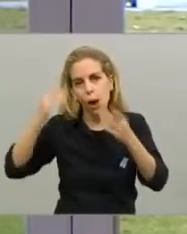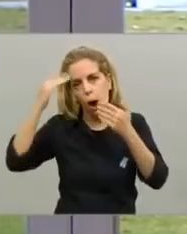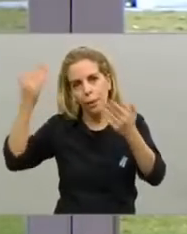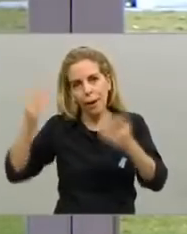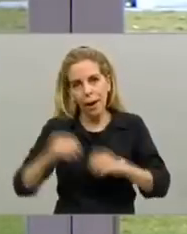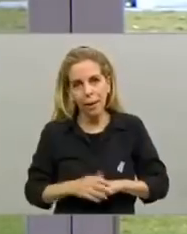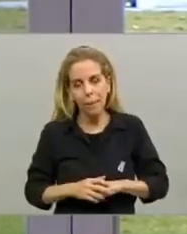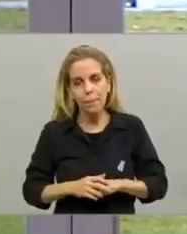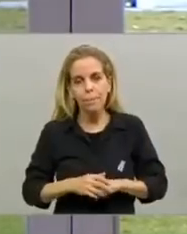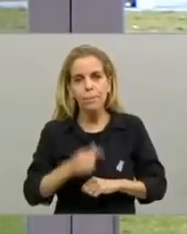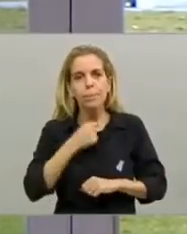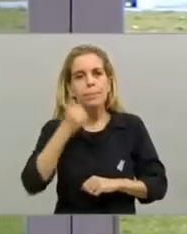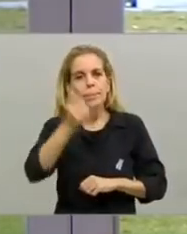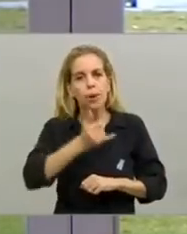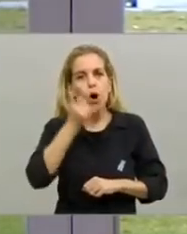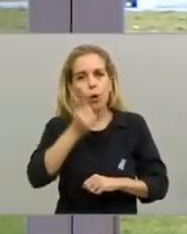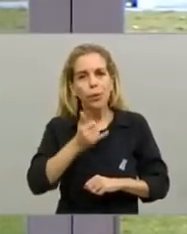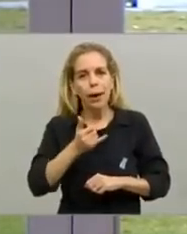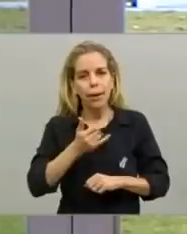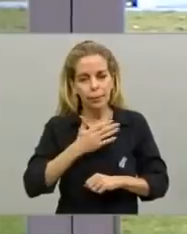Yo quiero confesarles que